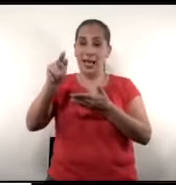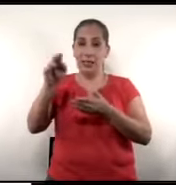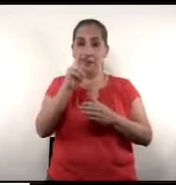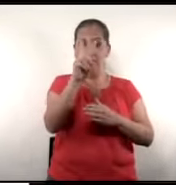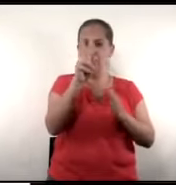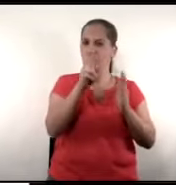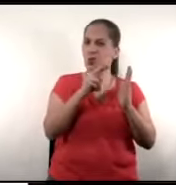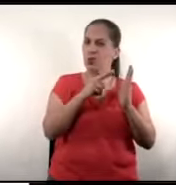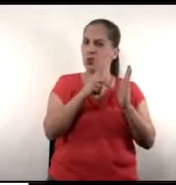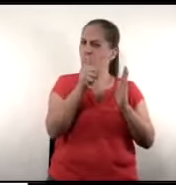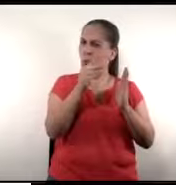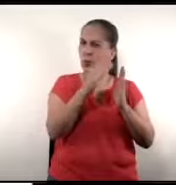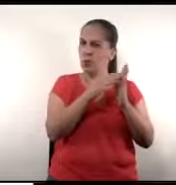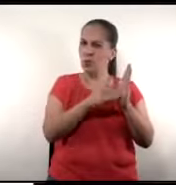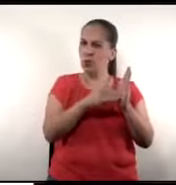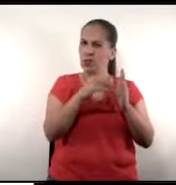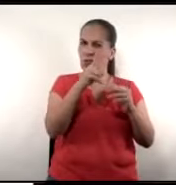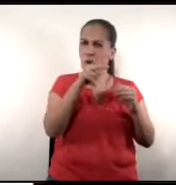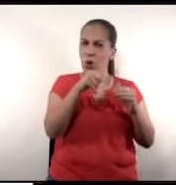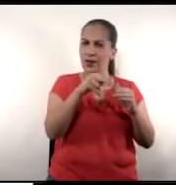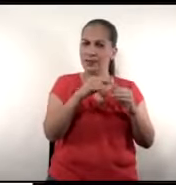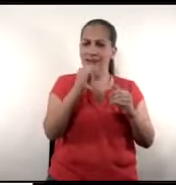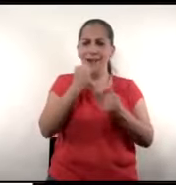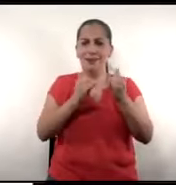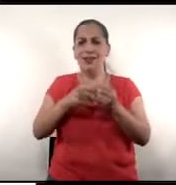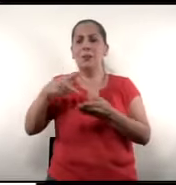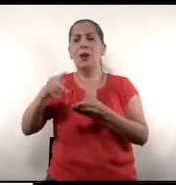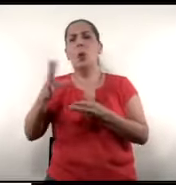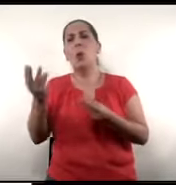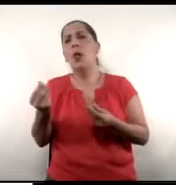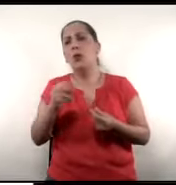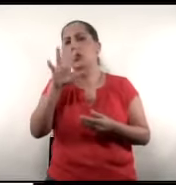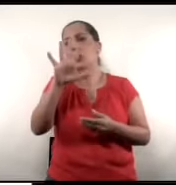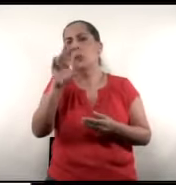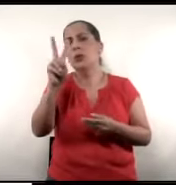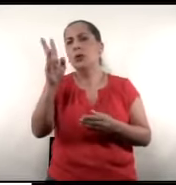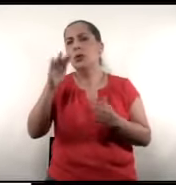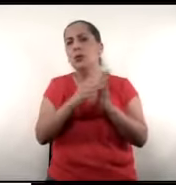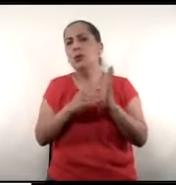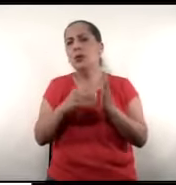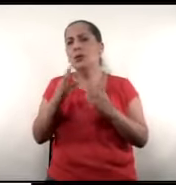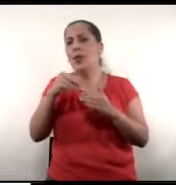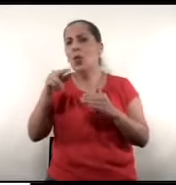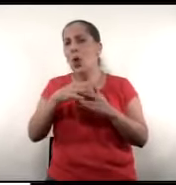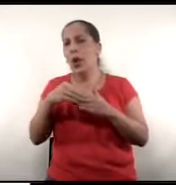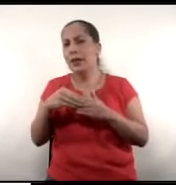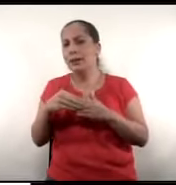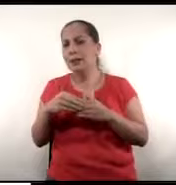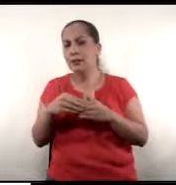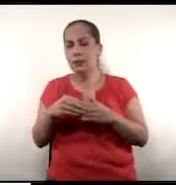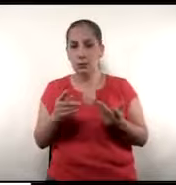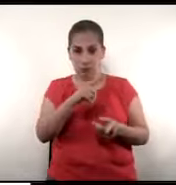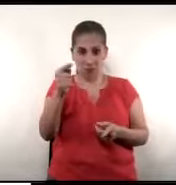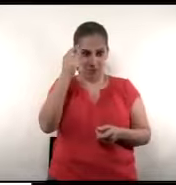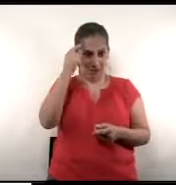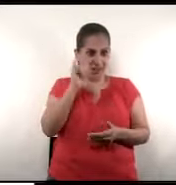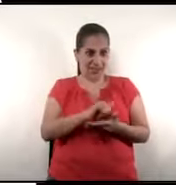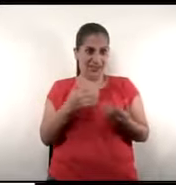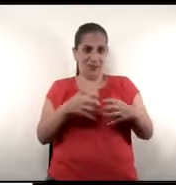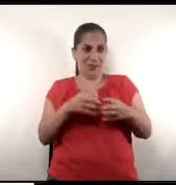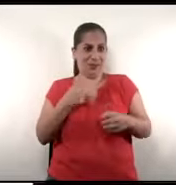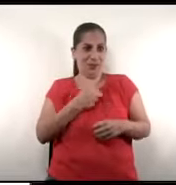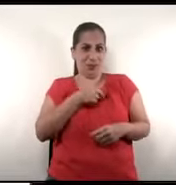de dólares, terminó costando 52 millones de dólares. ¿Usted cree que esa es la empresa que nosotros necesitamos para construir la obra pública en Costa Rica? Se